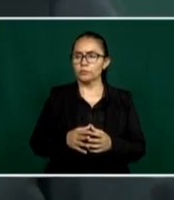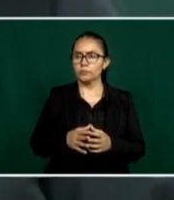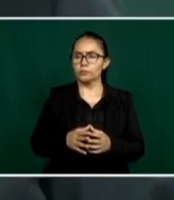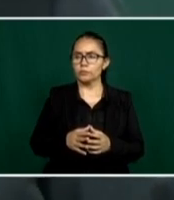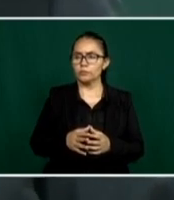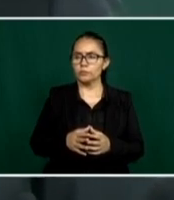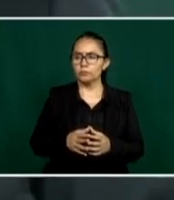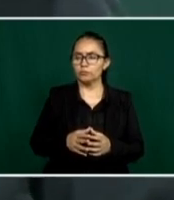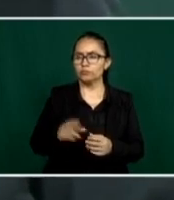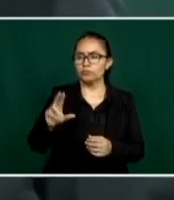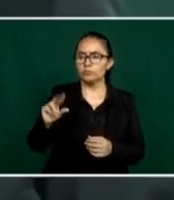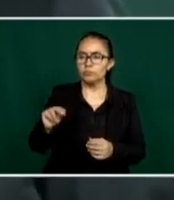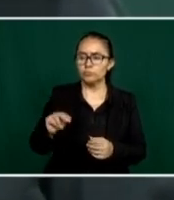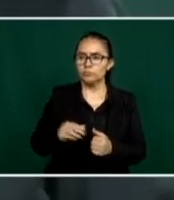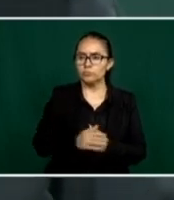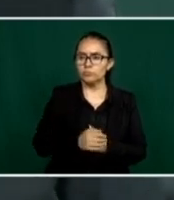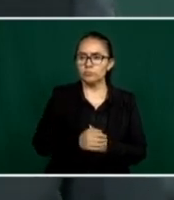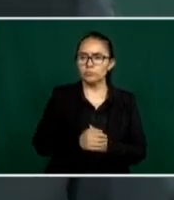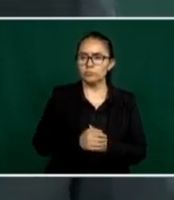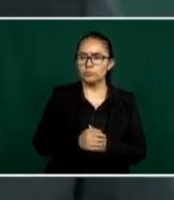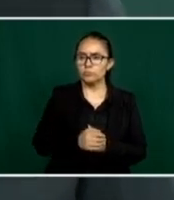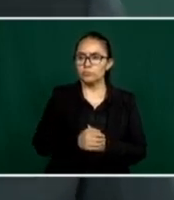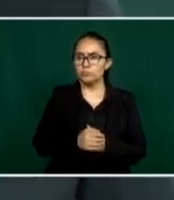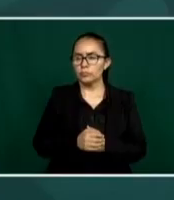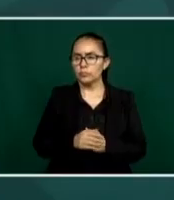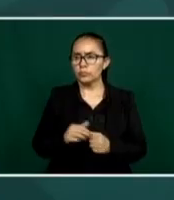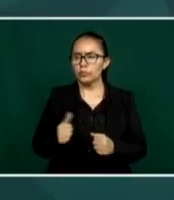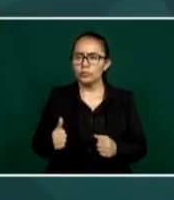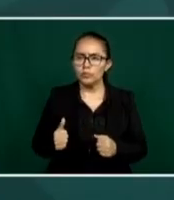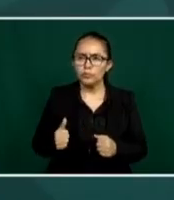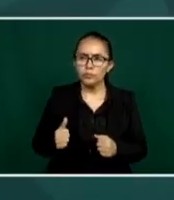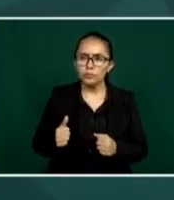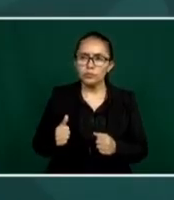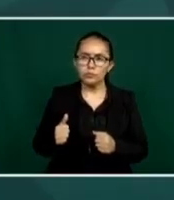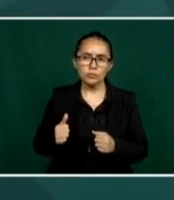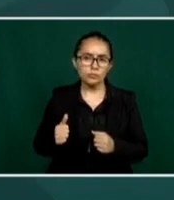No se va a afectar a los productores,